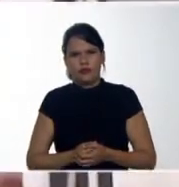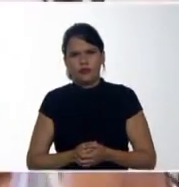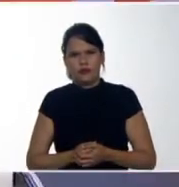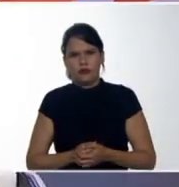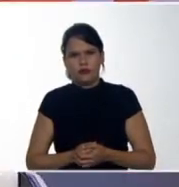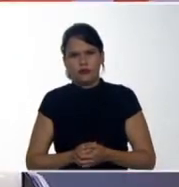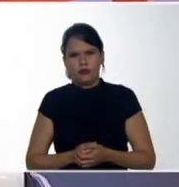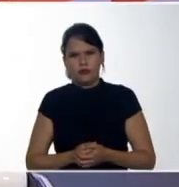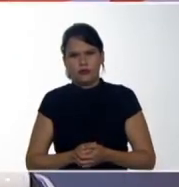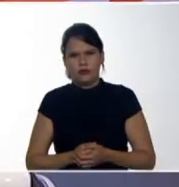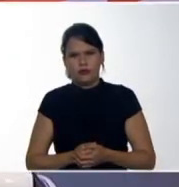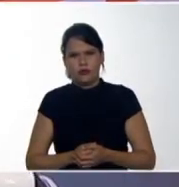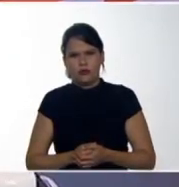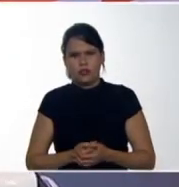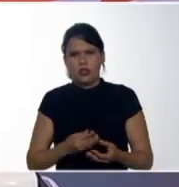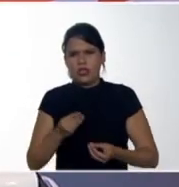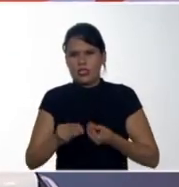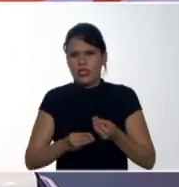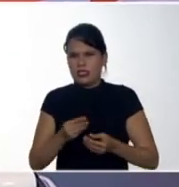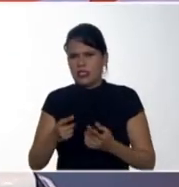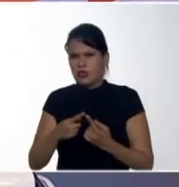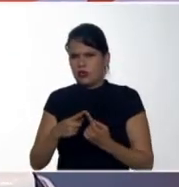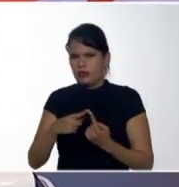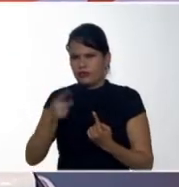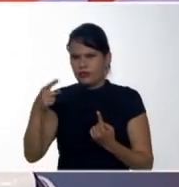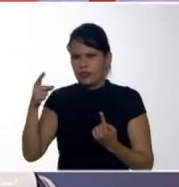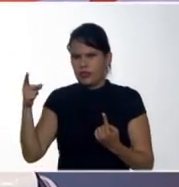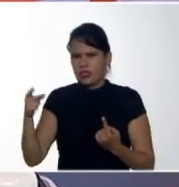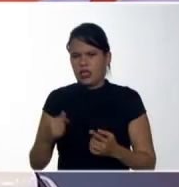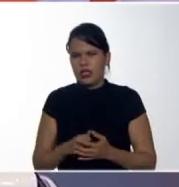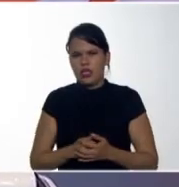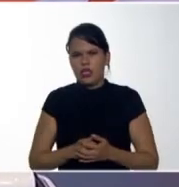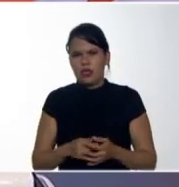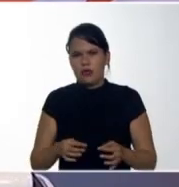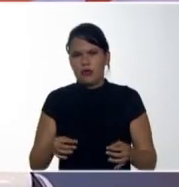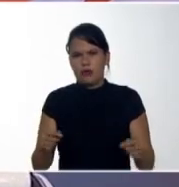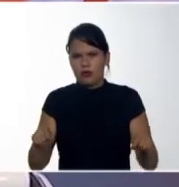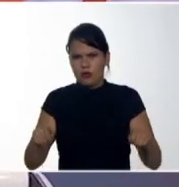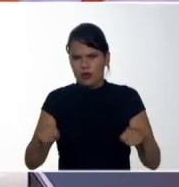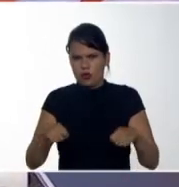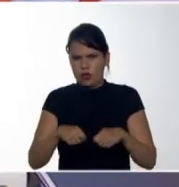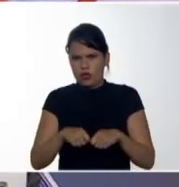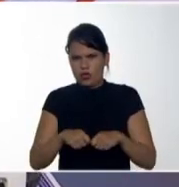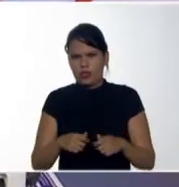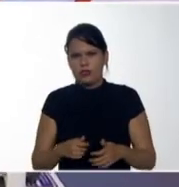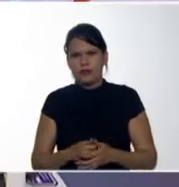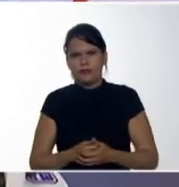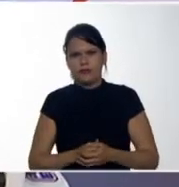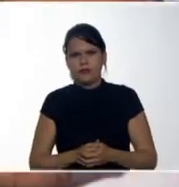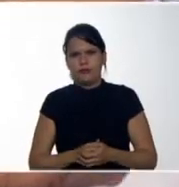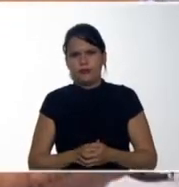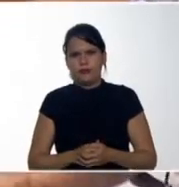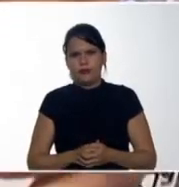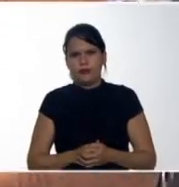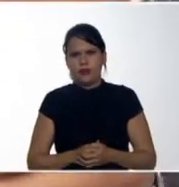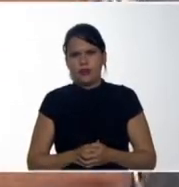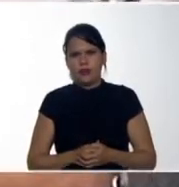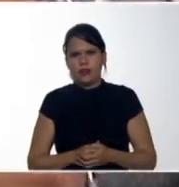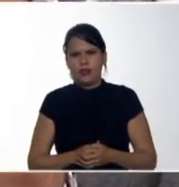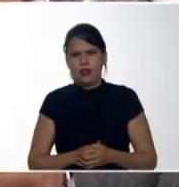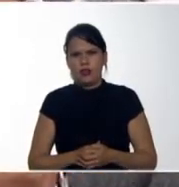generando energía eléctrica y lo podemos conectar de esta